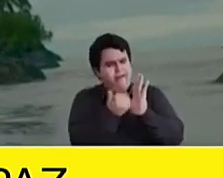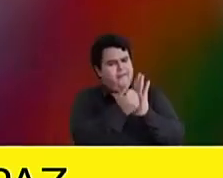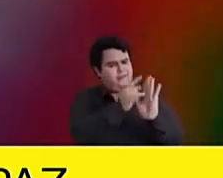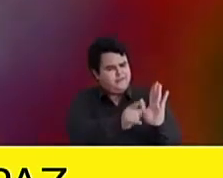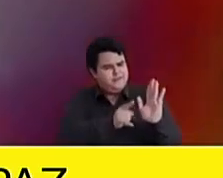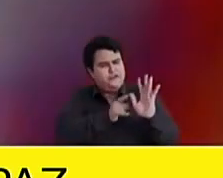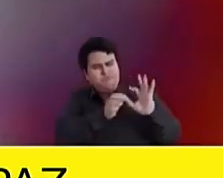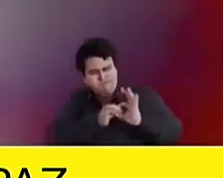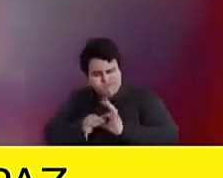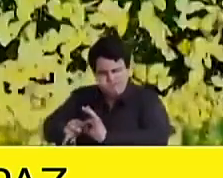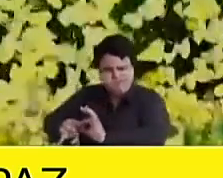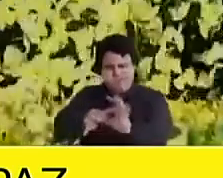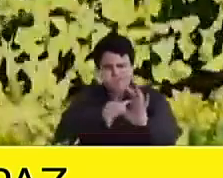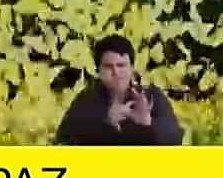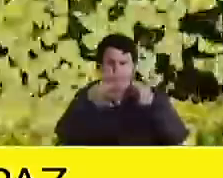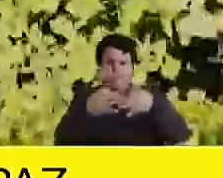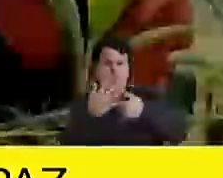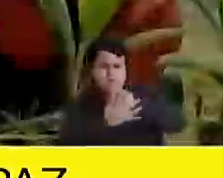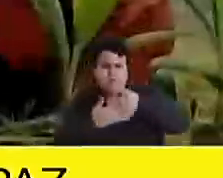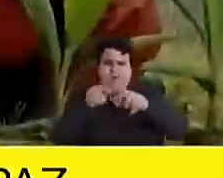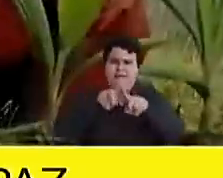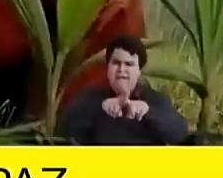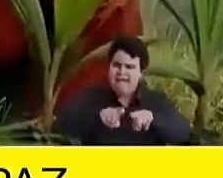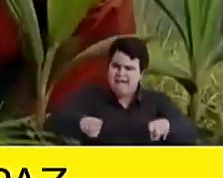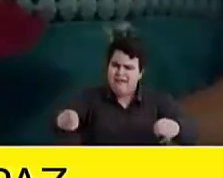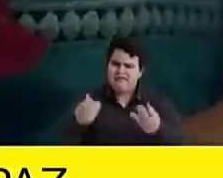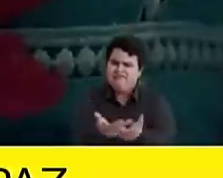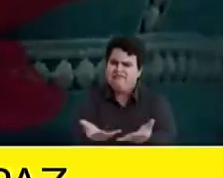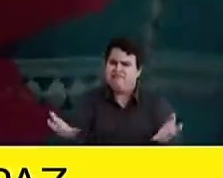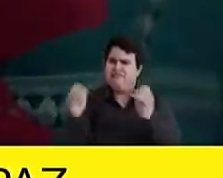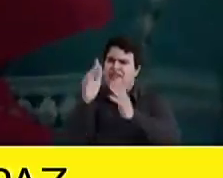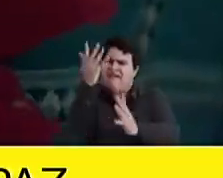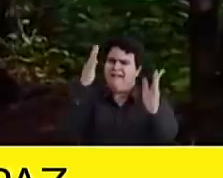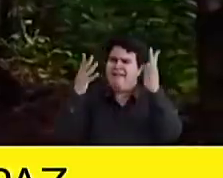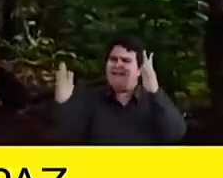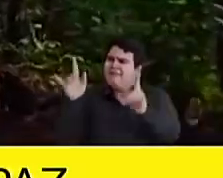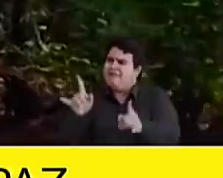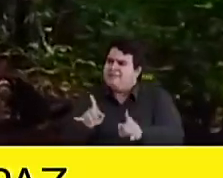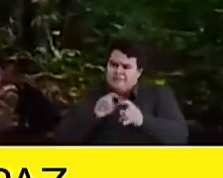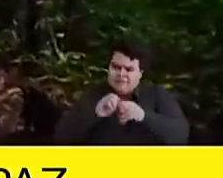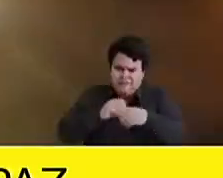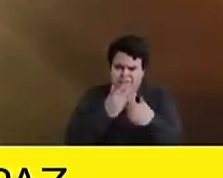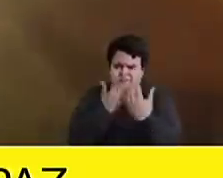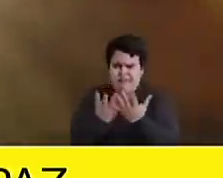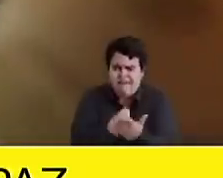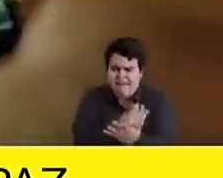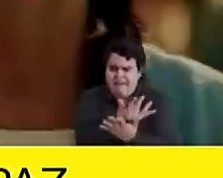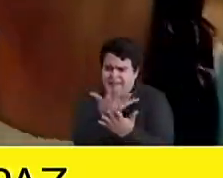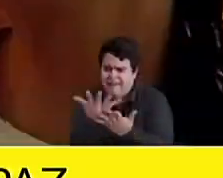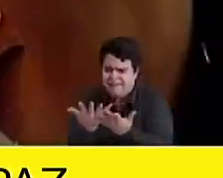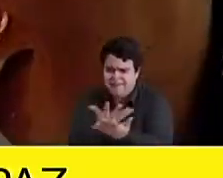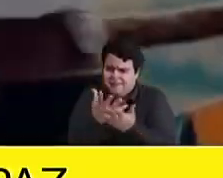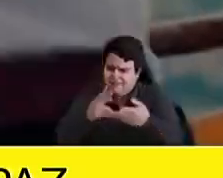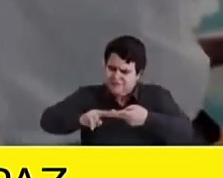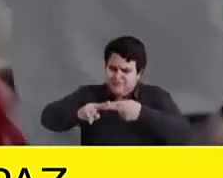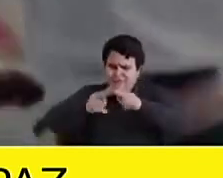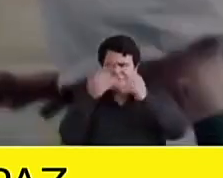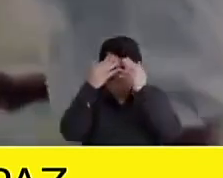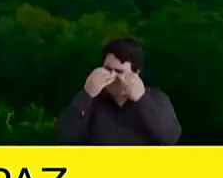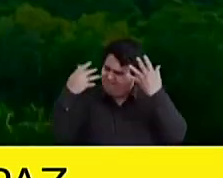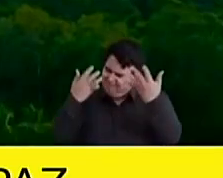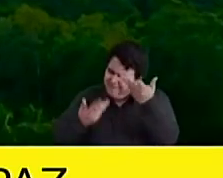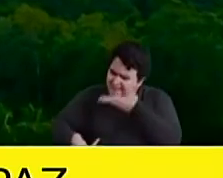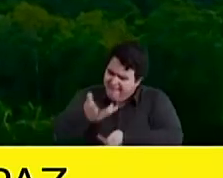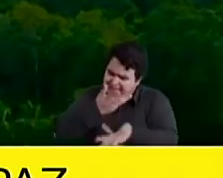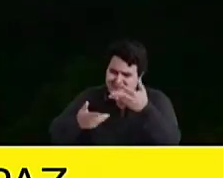una de las opciones del desarrollo del turismo de aventura. Vemos, por ejemplo, también todas las personas que eran firmantes de la paz